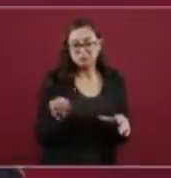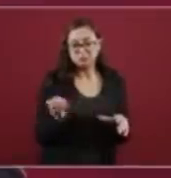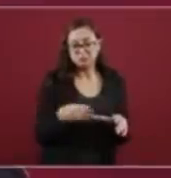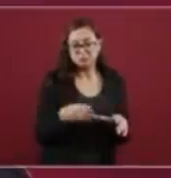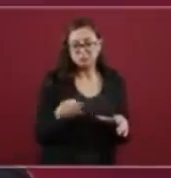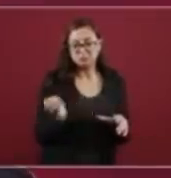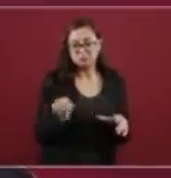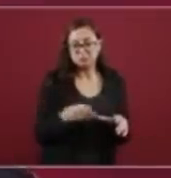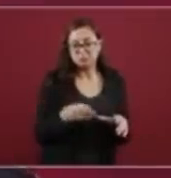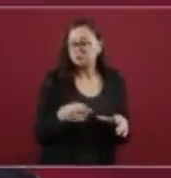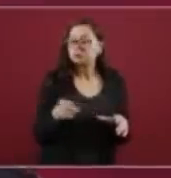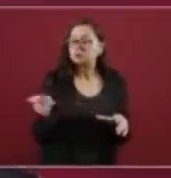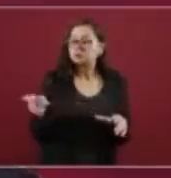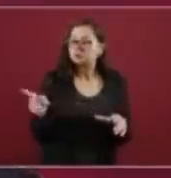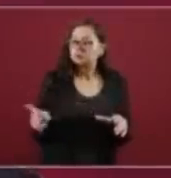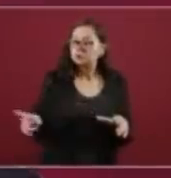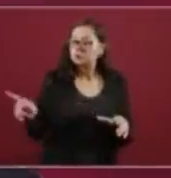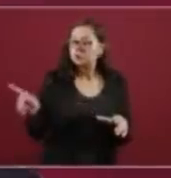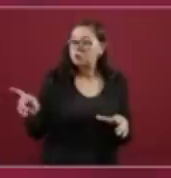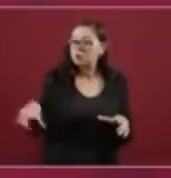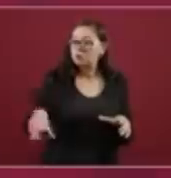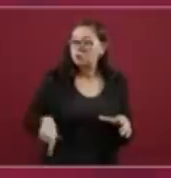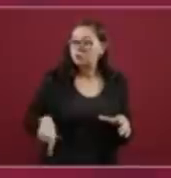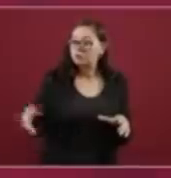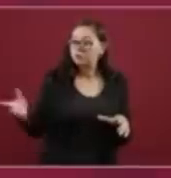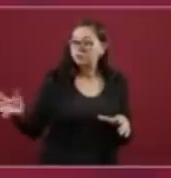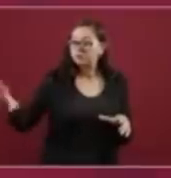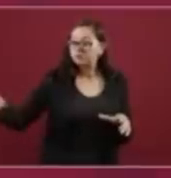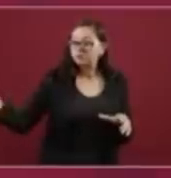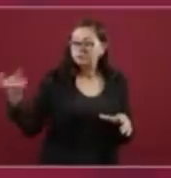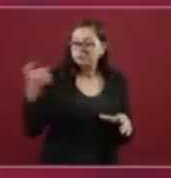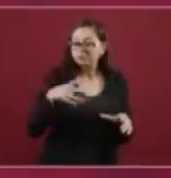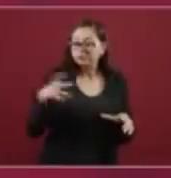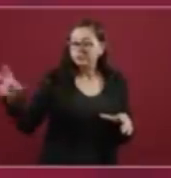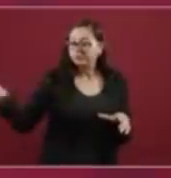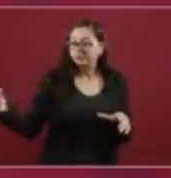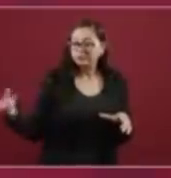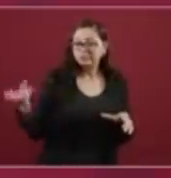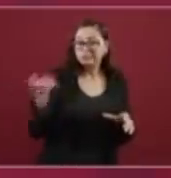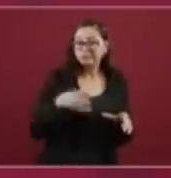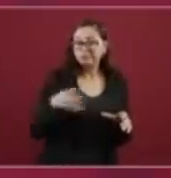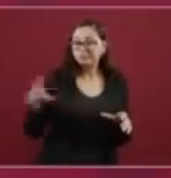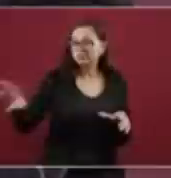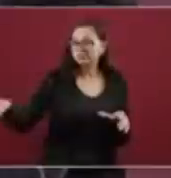expoliar al gobierno con la idea de que